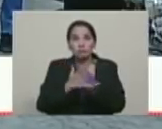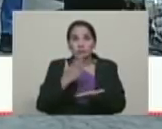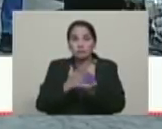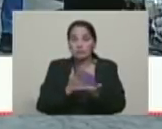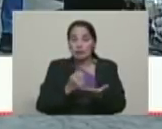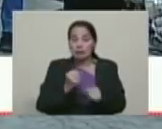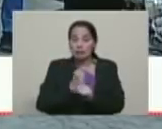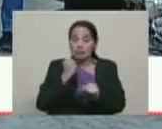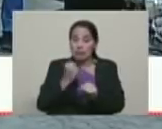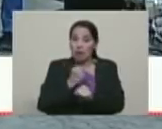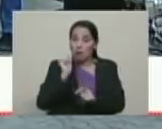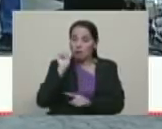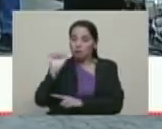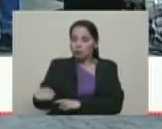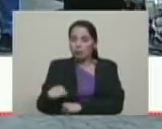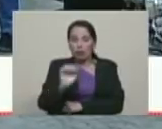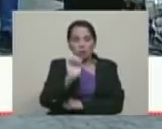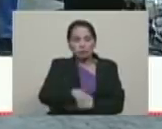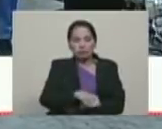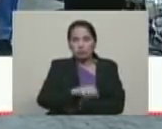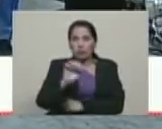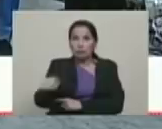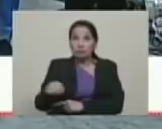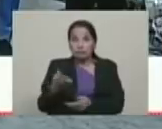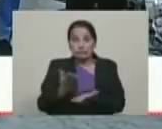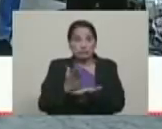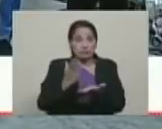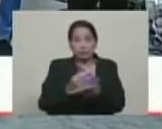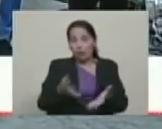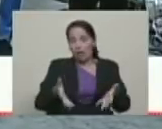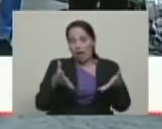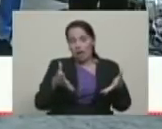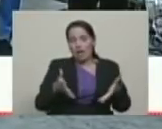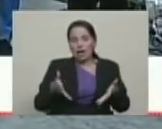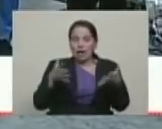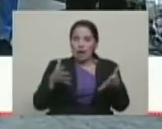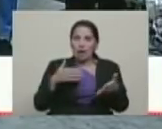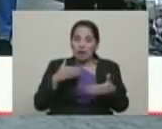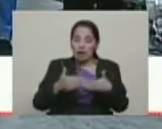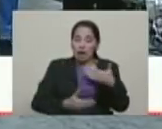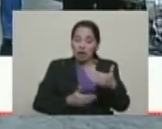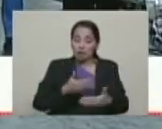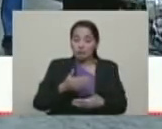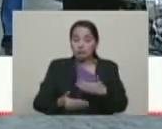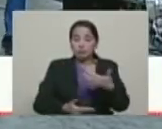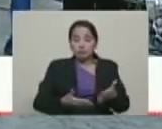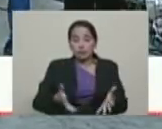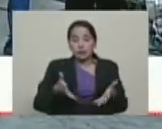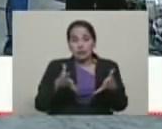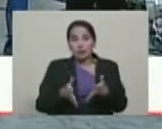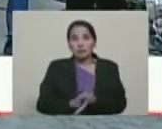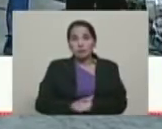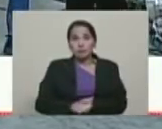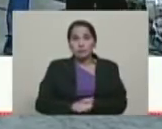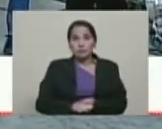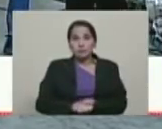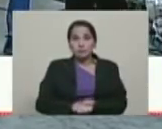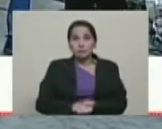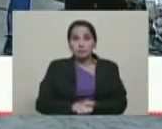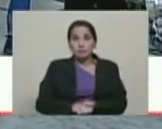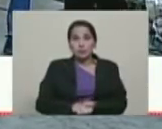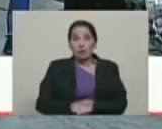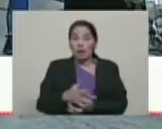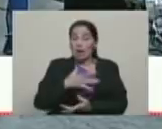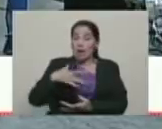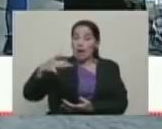trabajo vencerá, vencerá y vencerá, así de sencillo, Venezuela avanzará y vencerá. Bueno, fíjense ustedes este